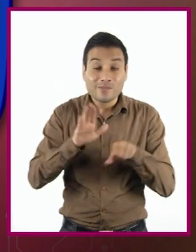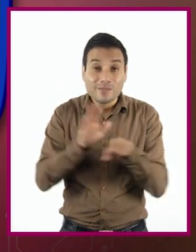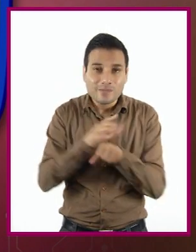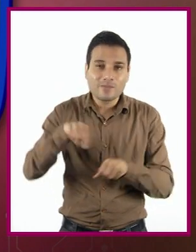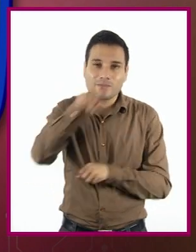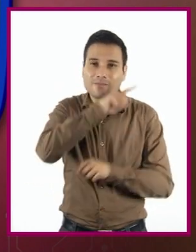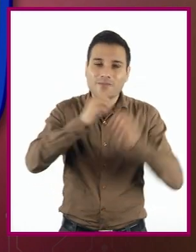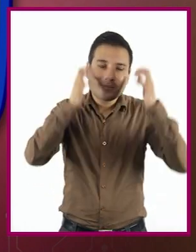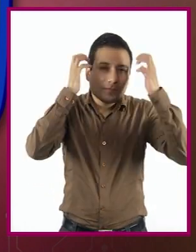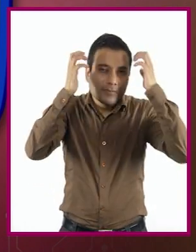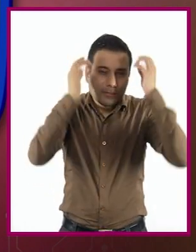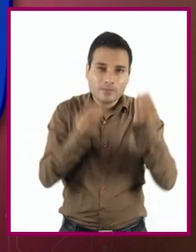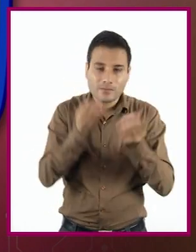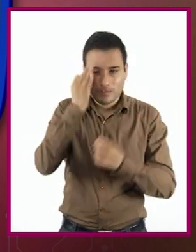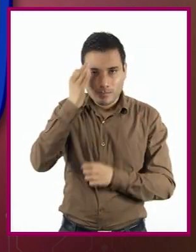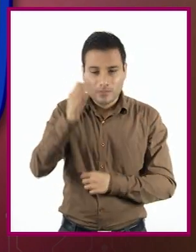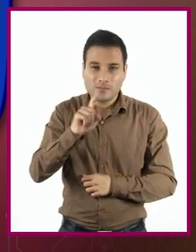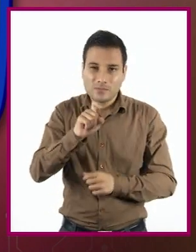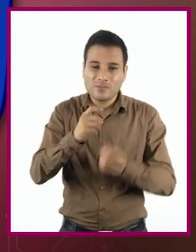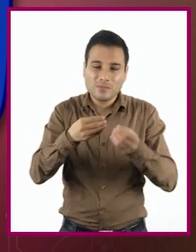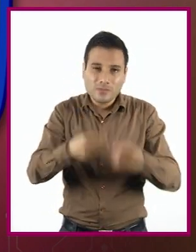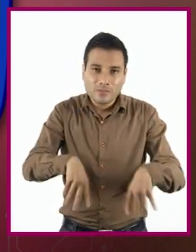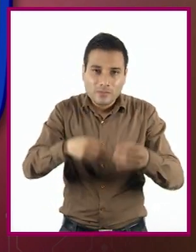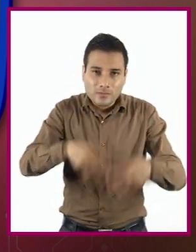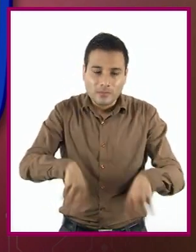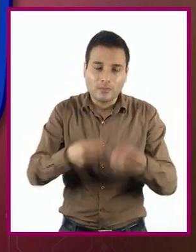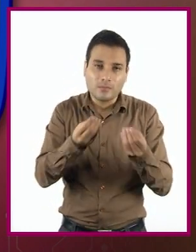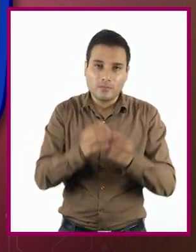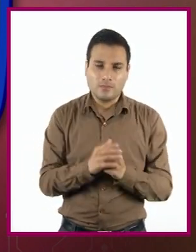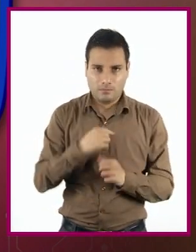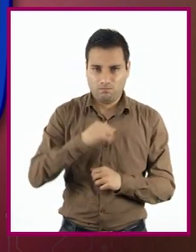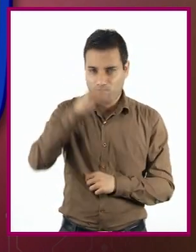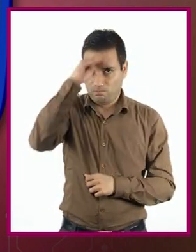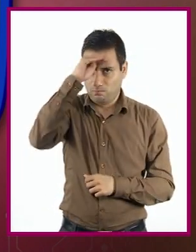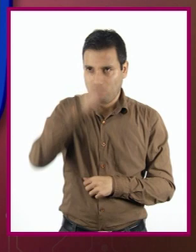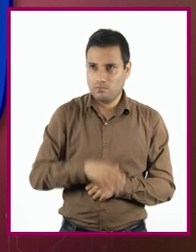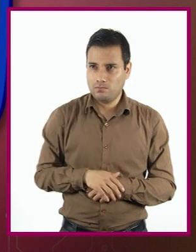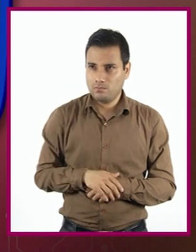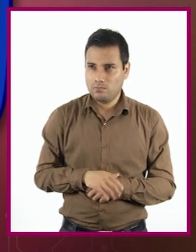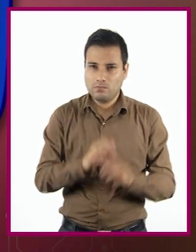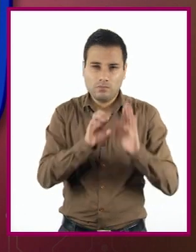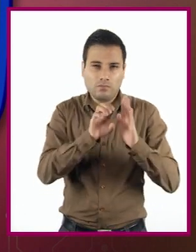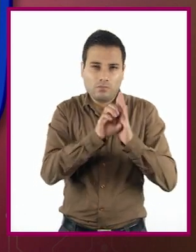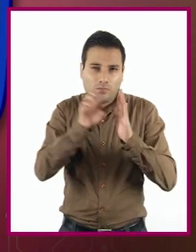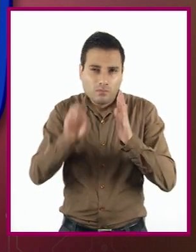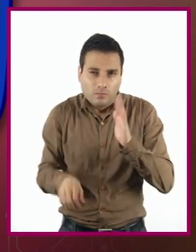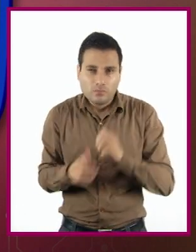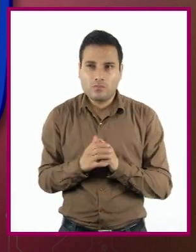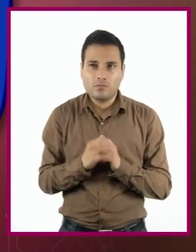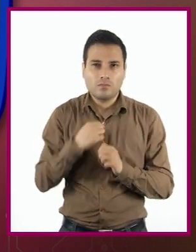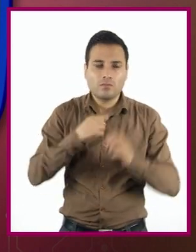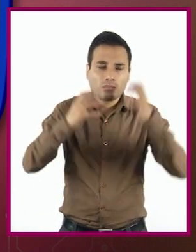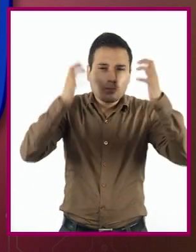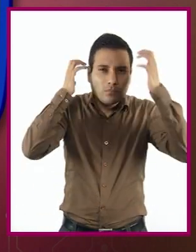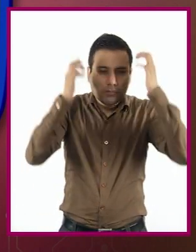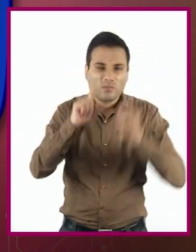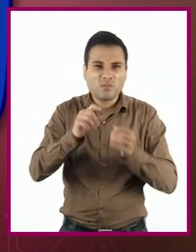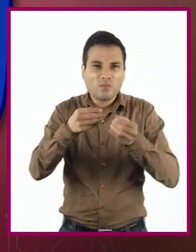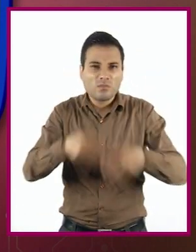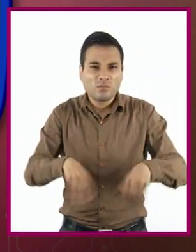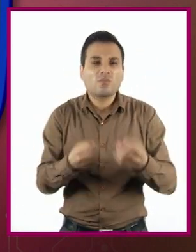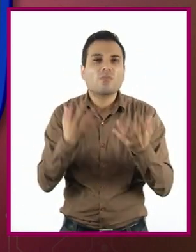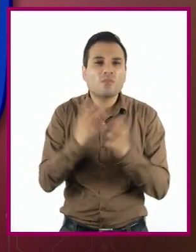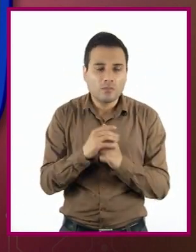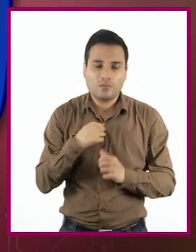mucho tiempo en la regadera y gastábamos mucha agua. Entonces me pregunté, ¿cuánta agua gastamos comúnmente al bañarnos? Me di a la